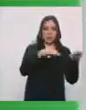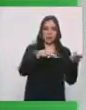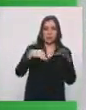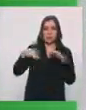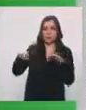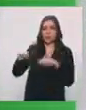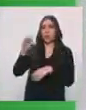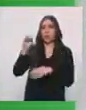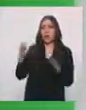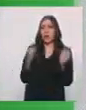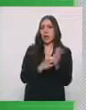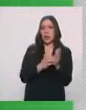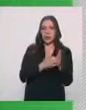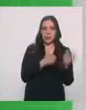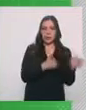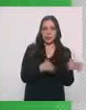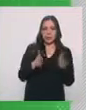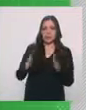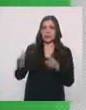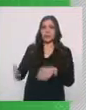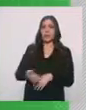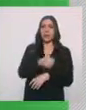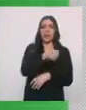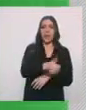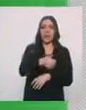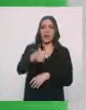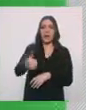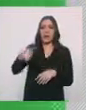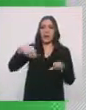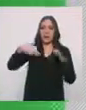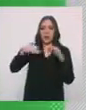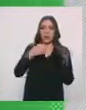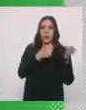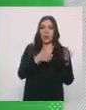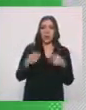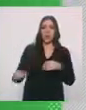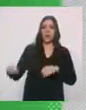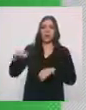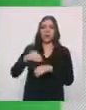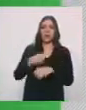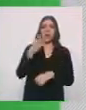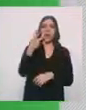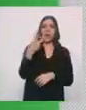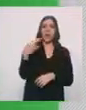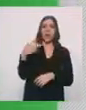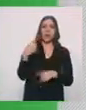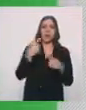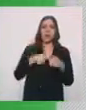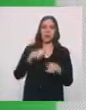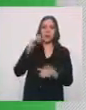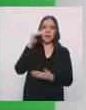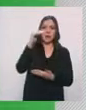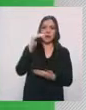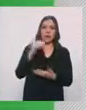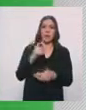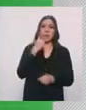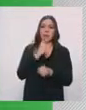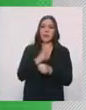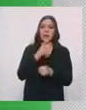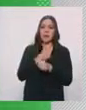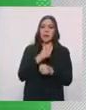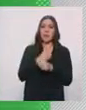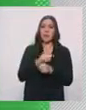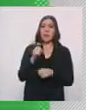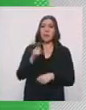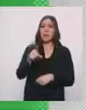cajitas y a cada sobre, a cada cajita o a cada hoja le van a poner 3 nombres diferentes. El primero, abrir cuando crea que ya no